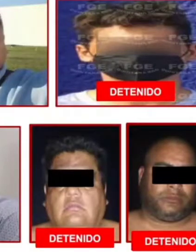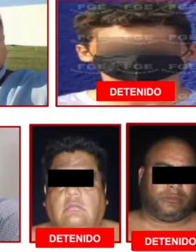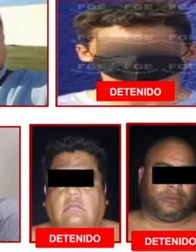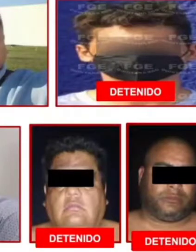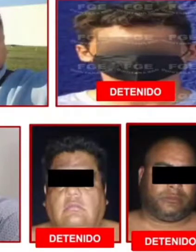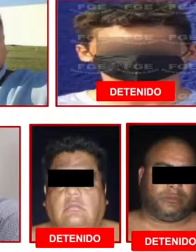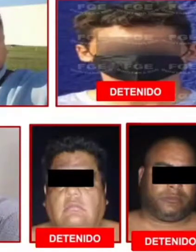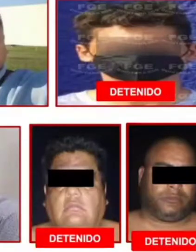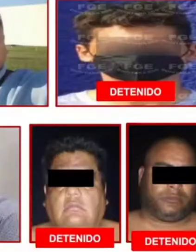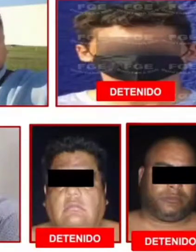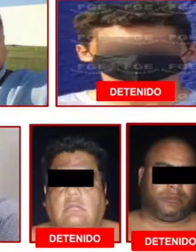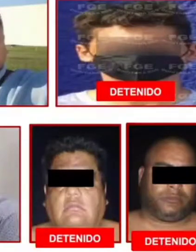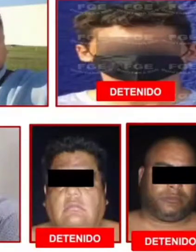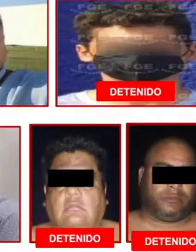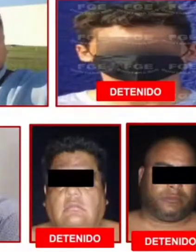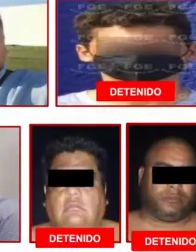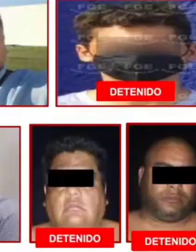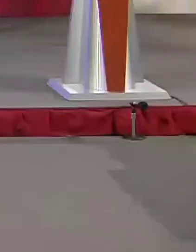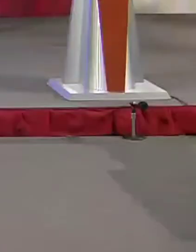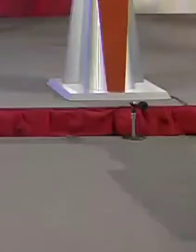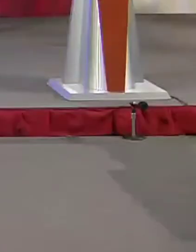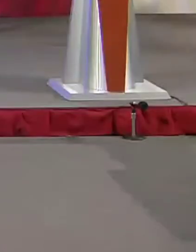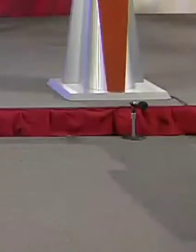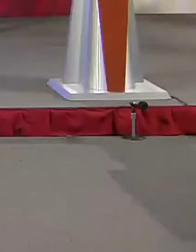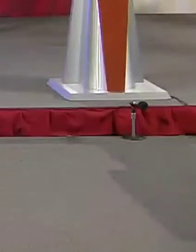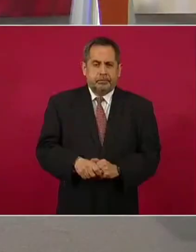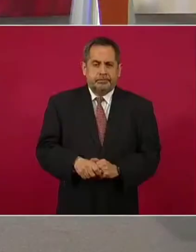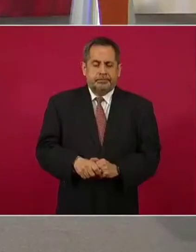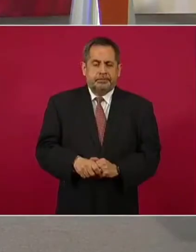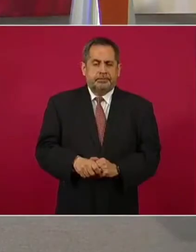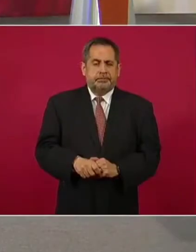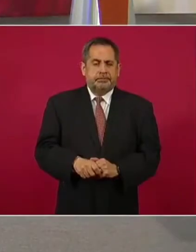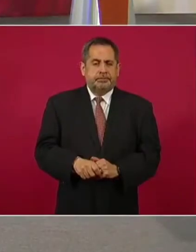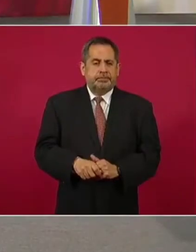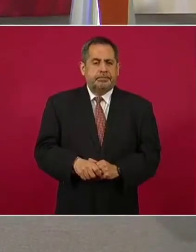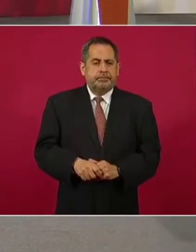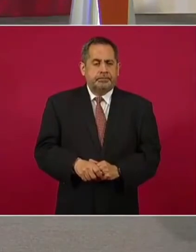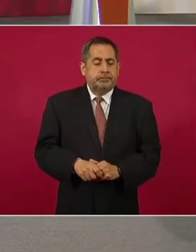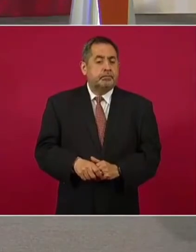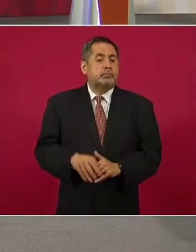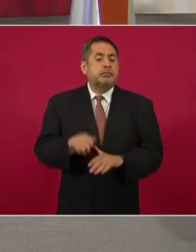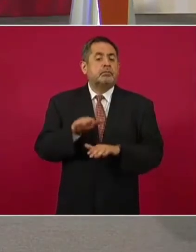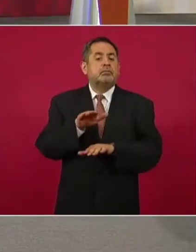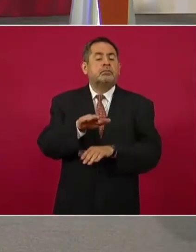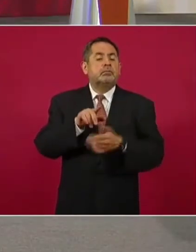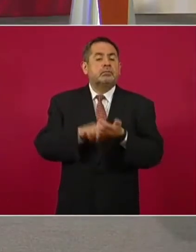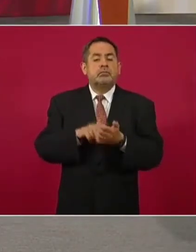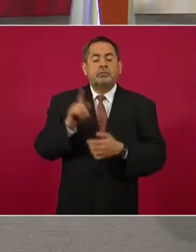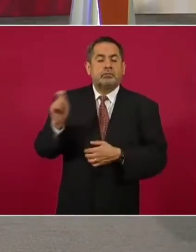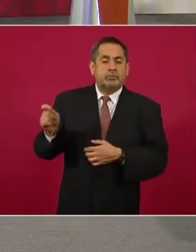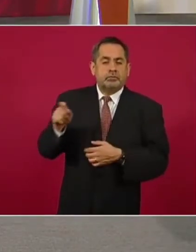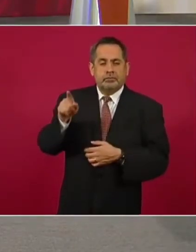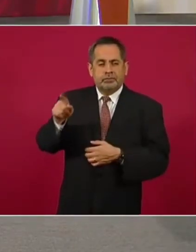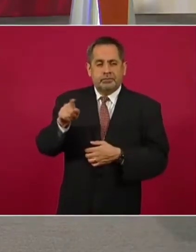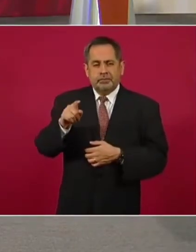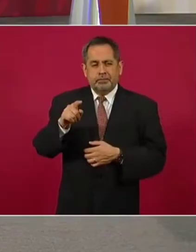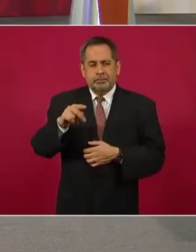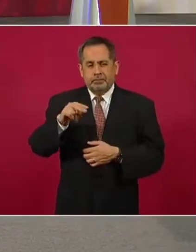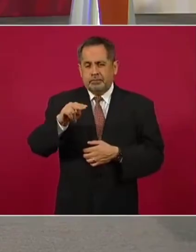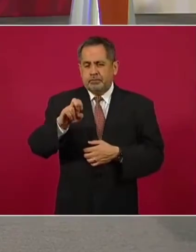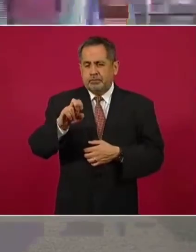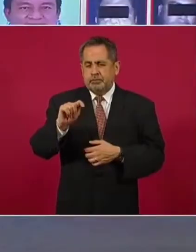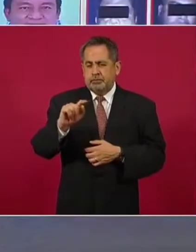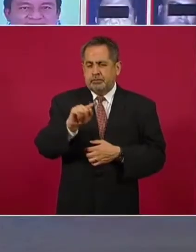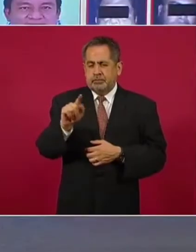perpetradores que participó en este lamentable evento en el caso de netzahualcóyotl cordero